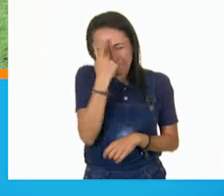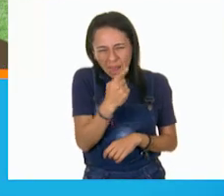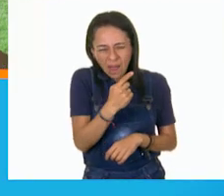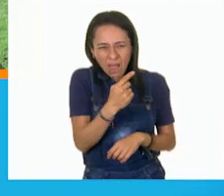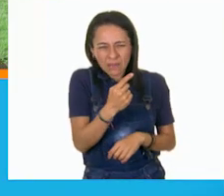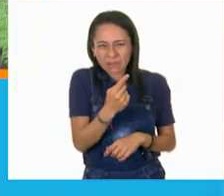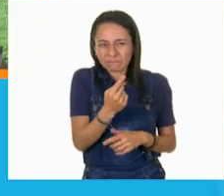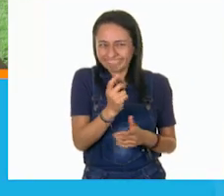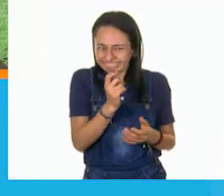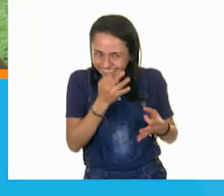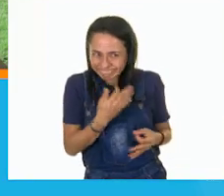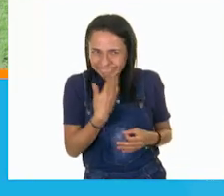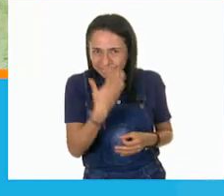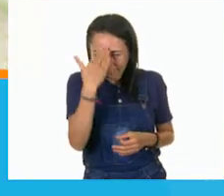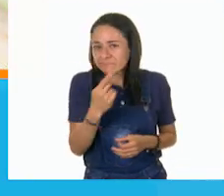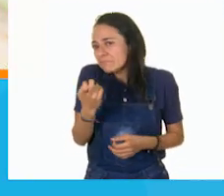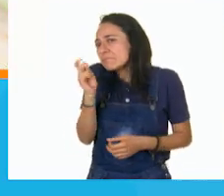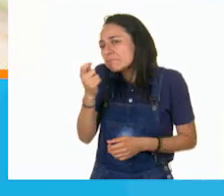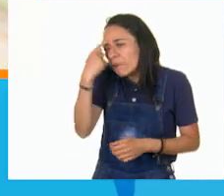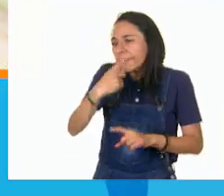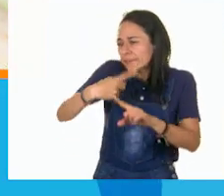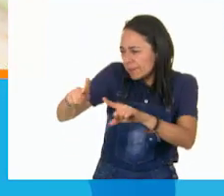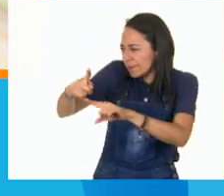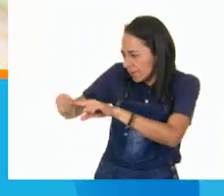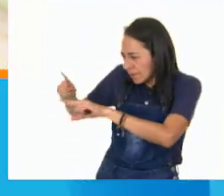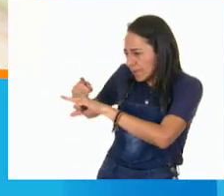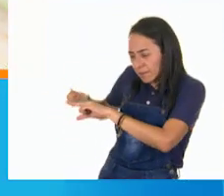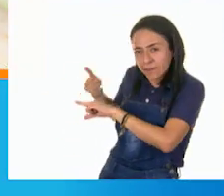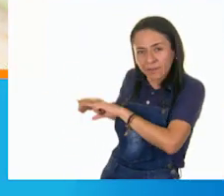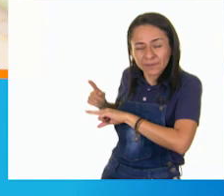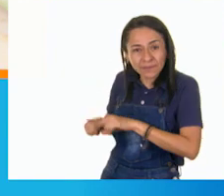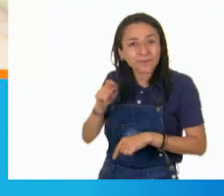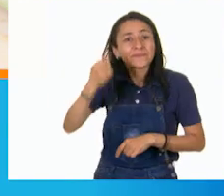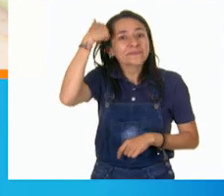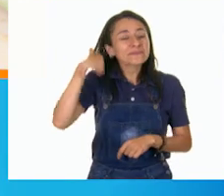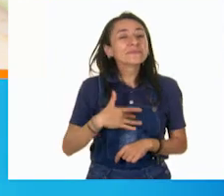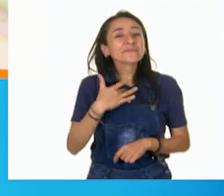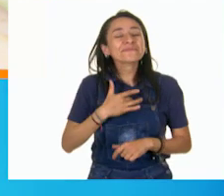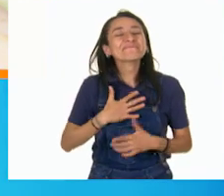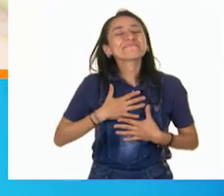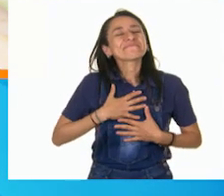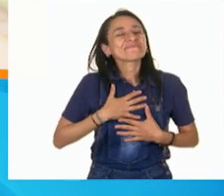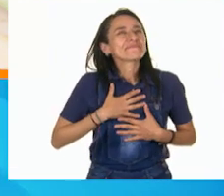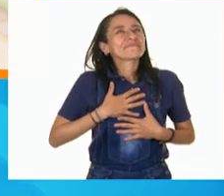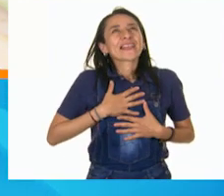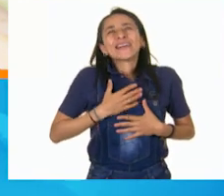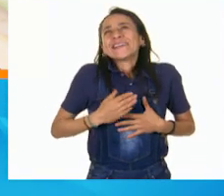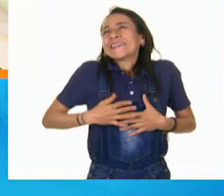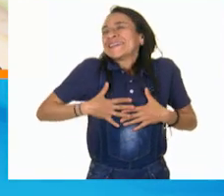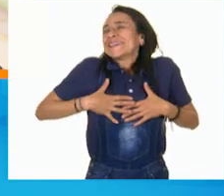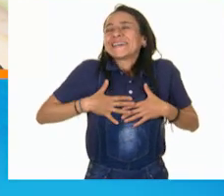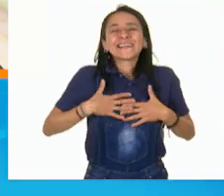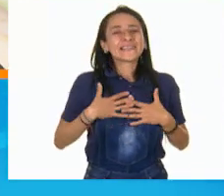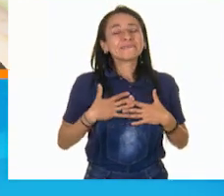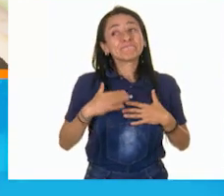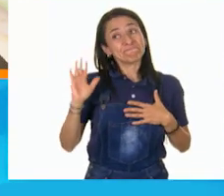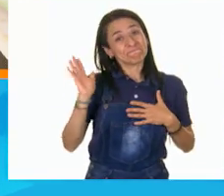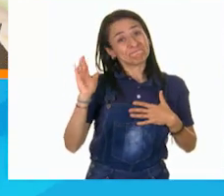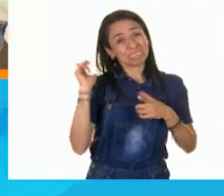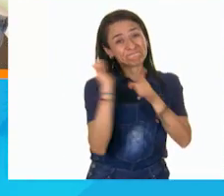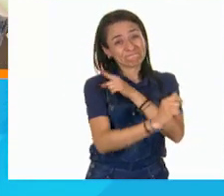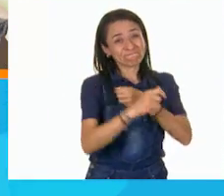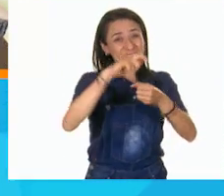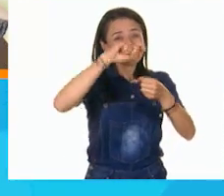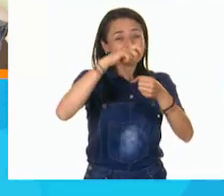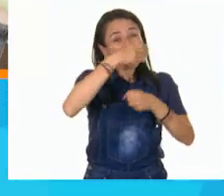Ah, pienso igualito que tú. Oye, quiero sentir deleite, así es que me voy por un mango. ¡Adiós! ¡Oye,